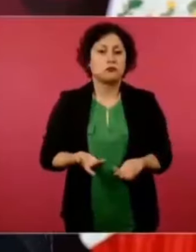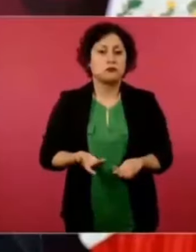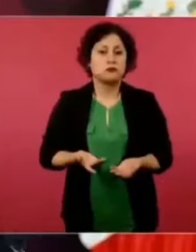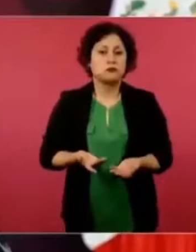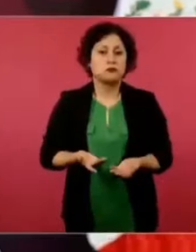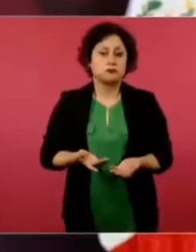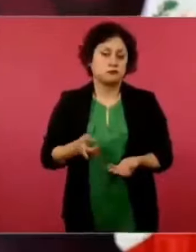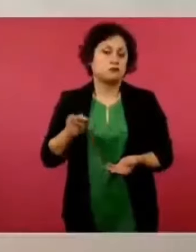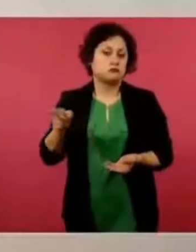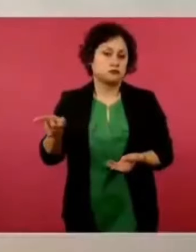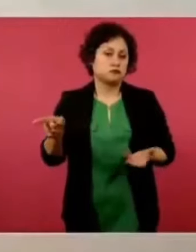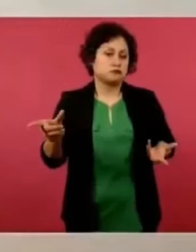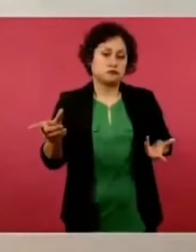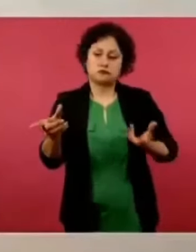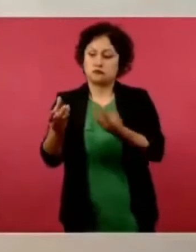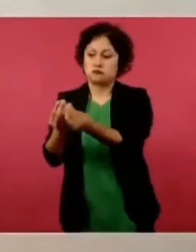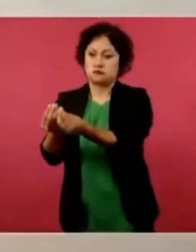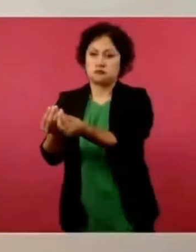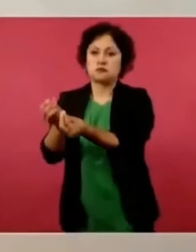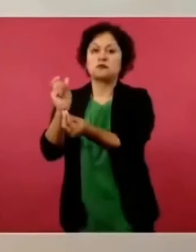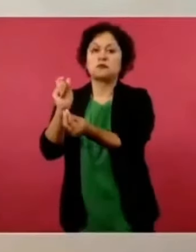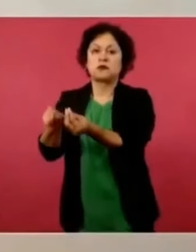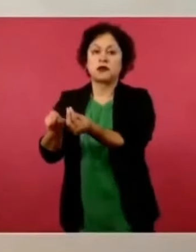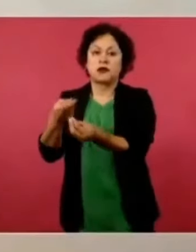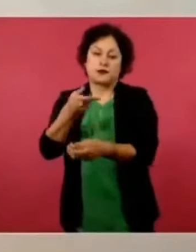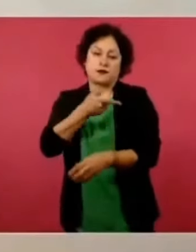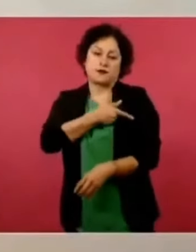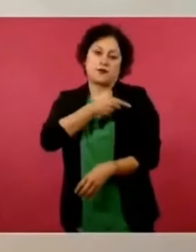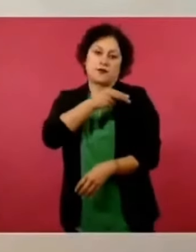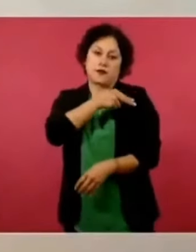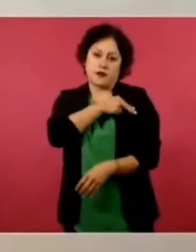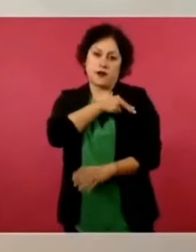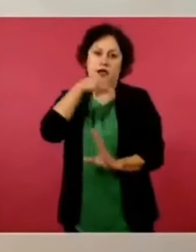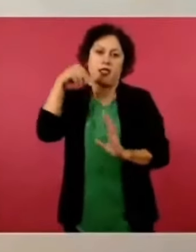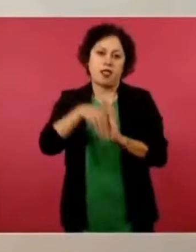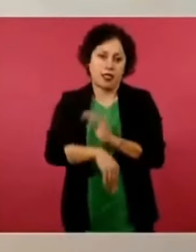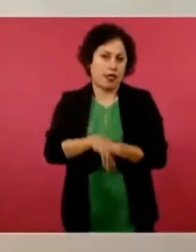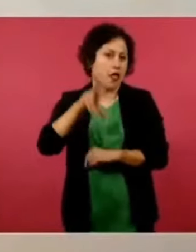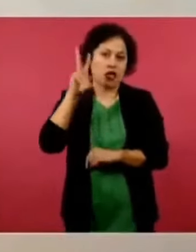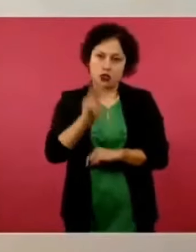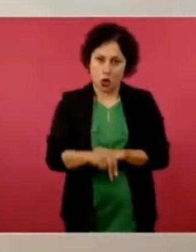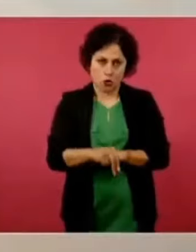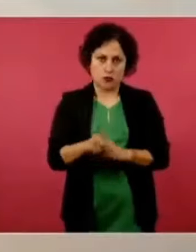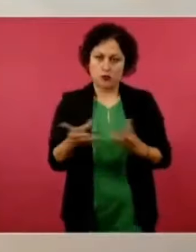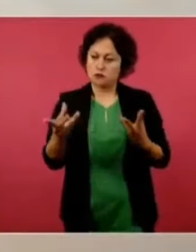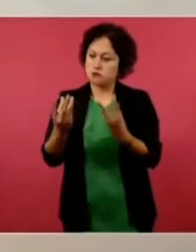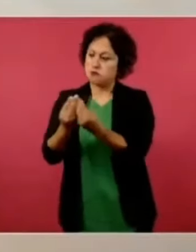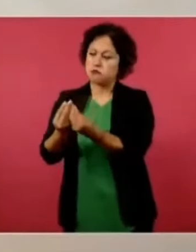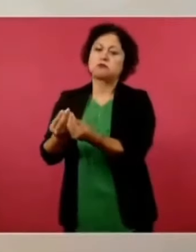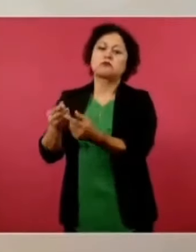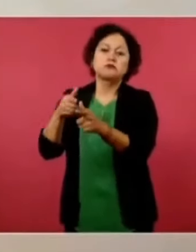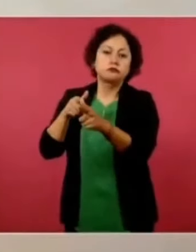hay garantía de que no se corrompa la guardia